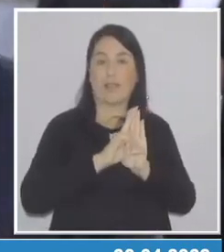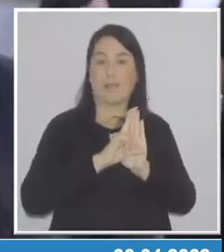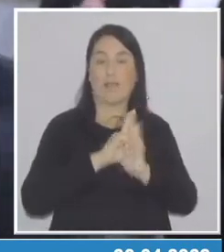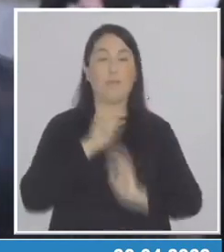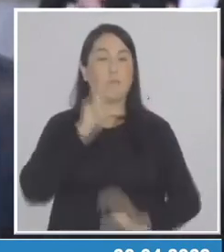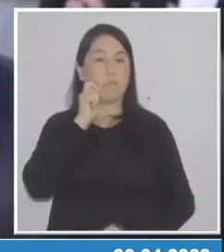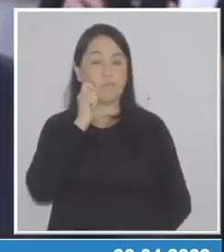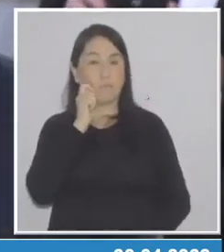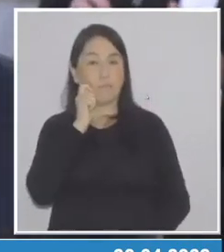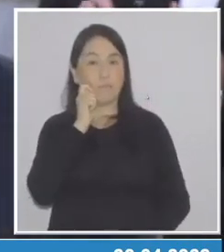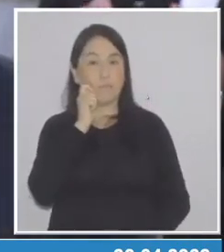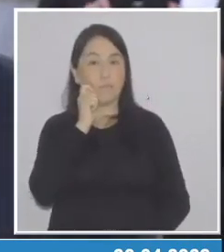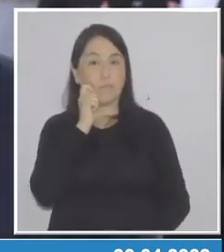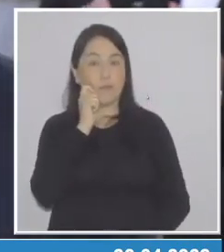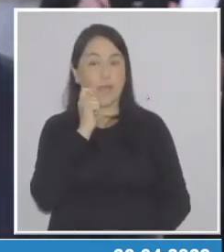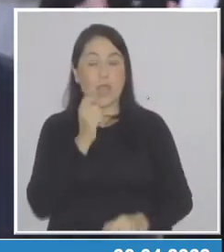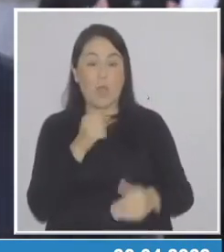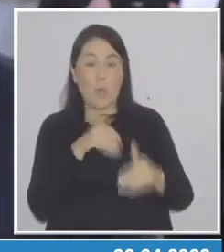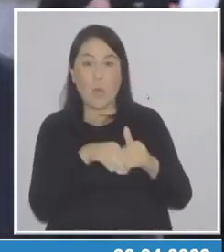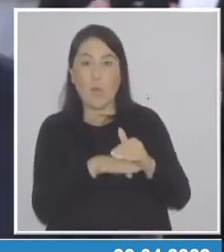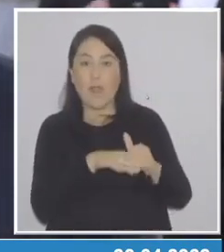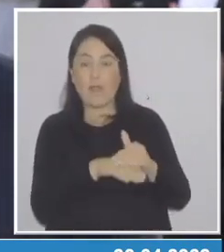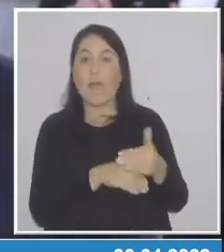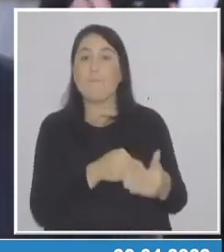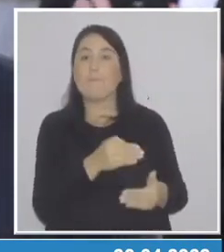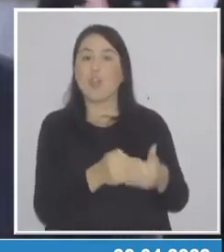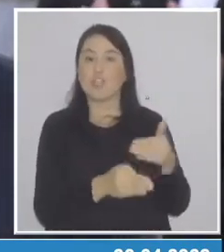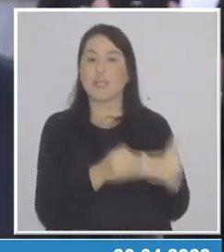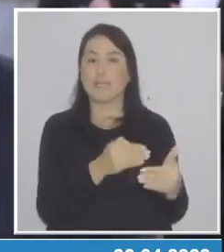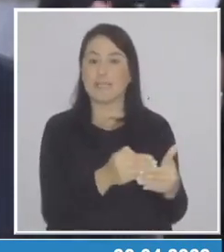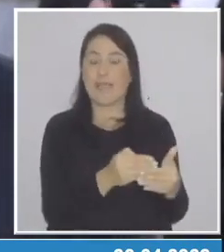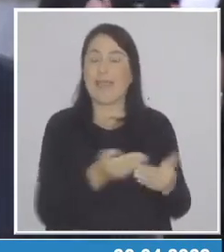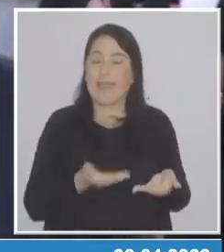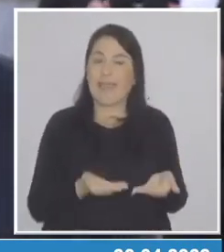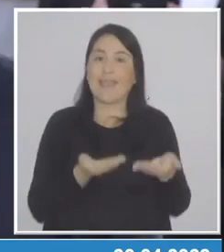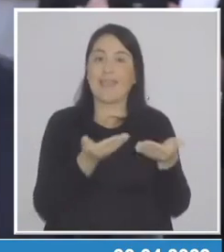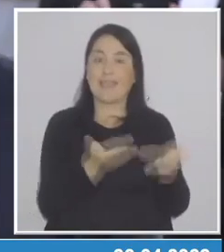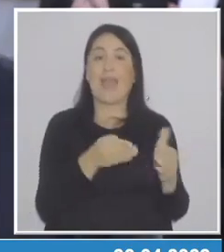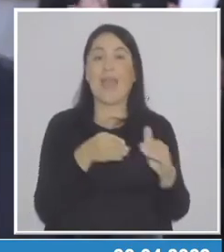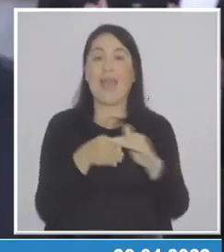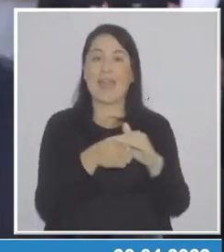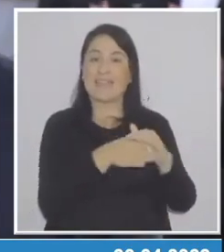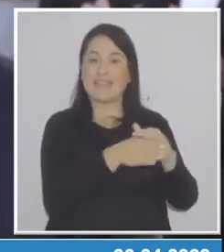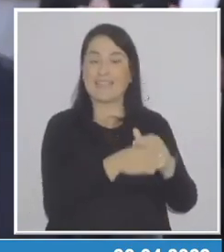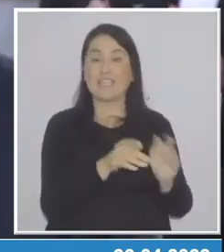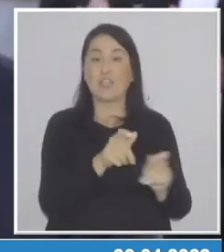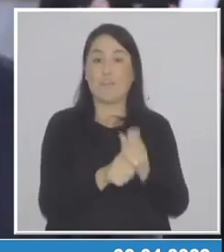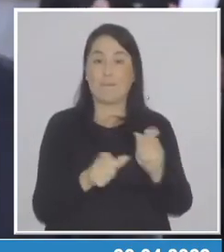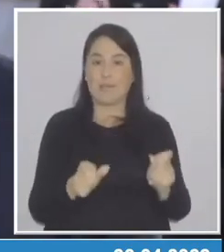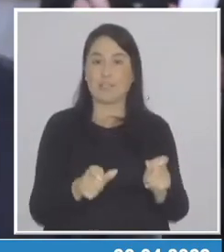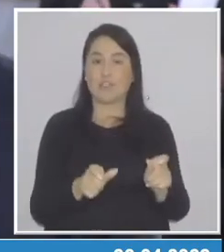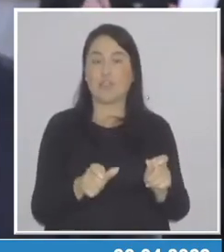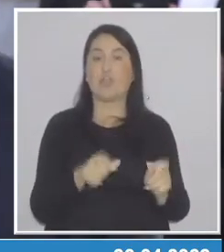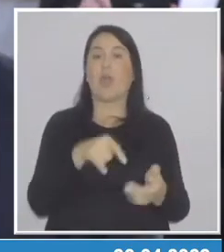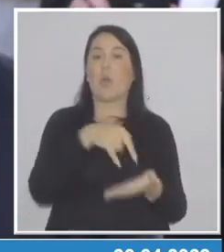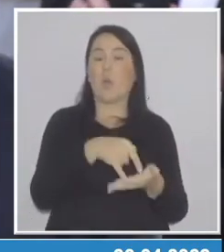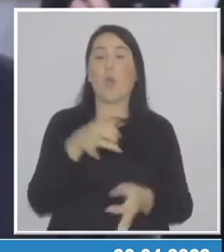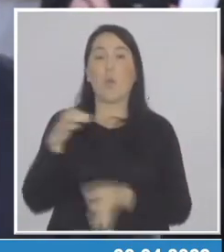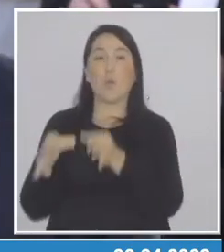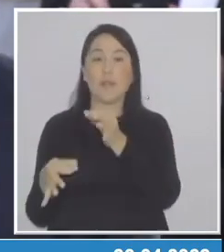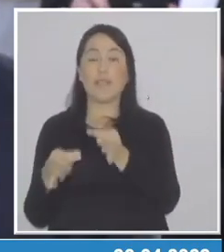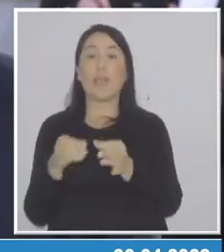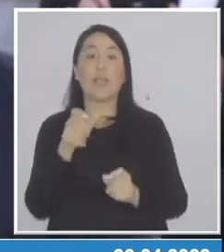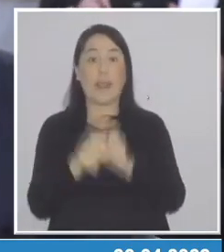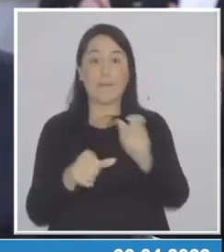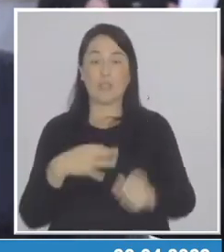con almacenar, procesar y otorgar acceso a los parlamentarios, la comunidad jurídica y la ciudadanía